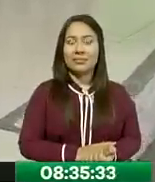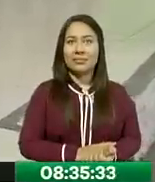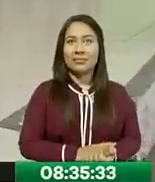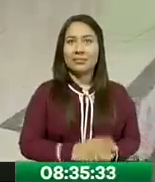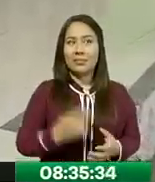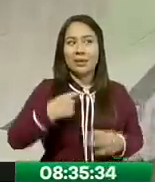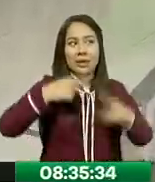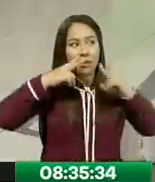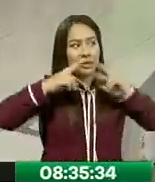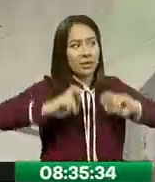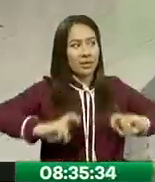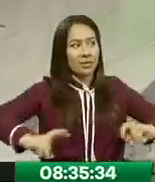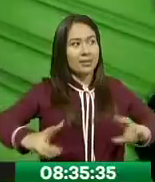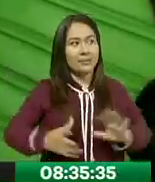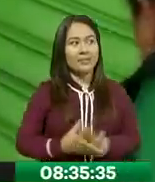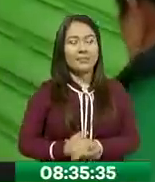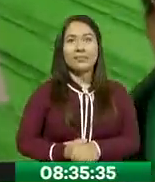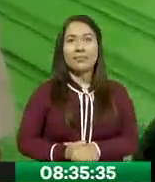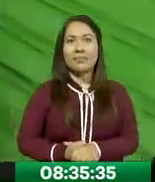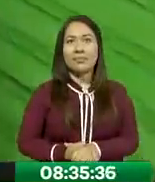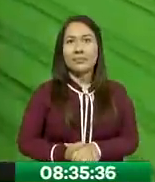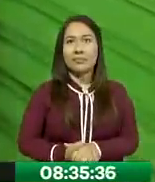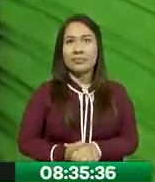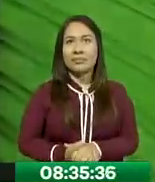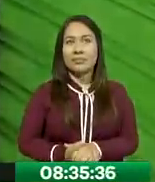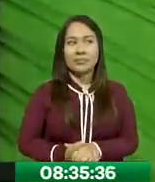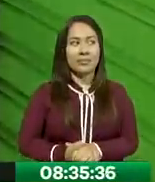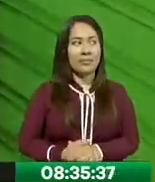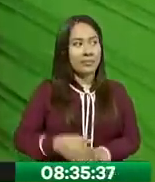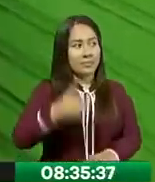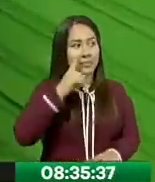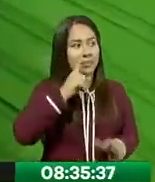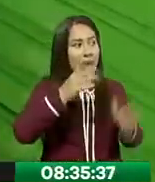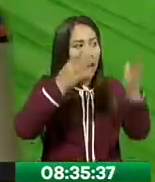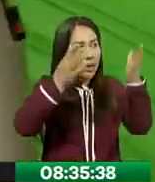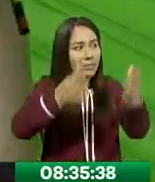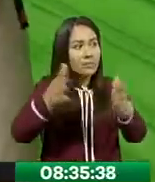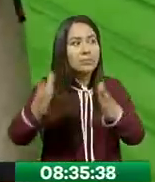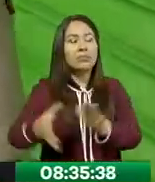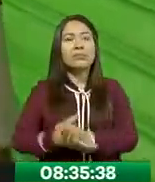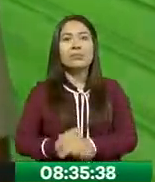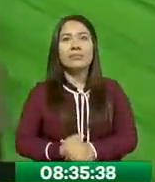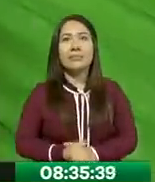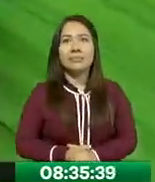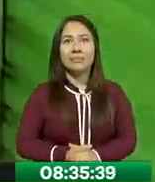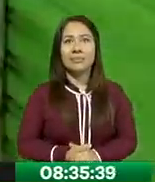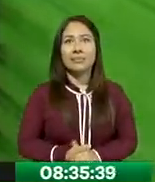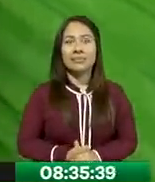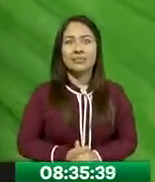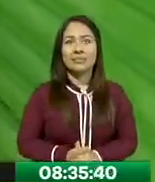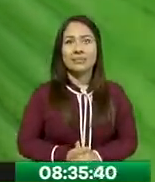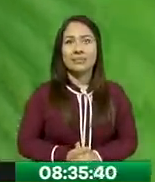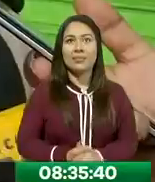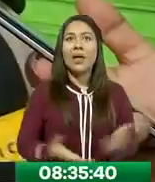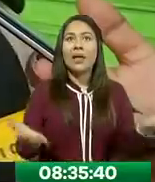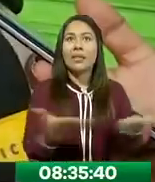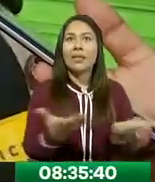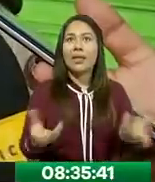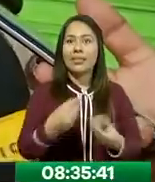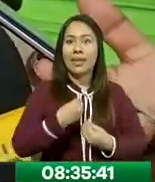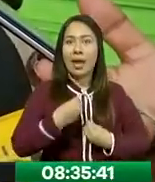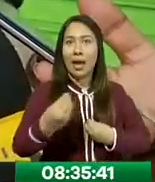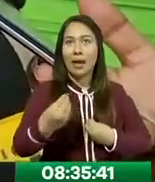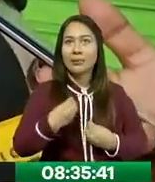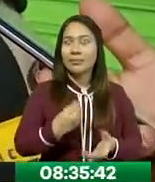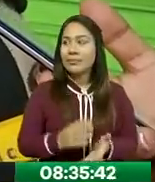seguridad, hay cámaras que lograron captar el segundo a segundo de lo que ocurrió. Habrían sido cortados no los candados,